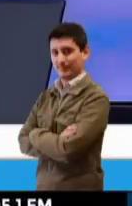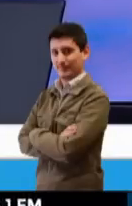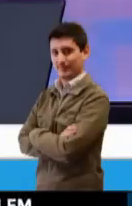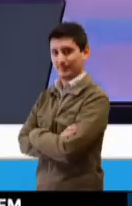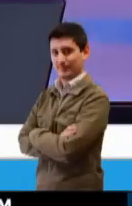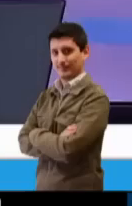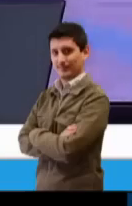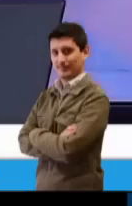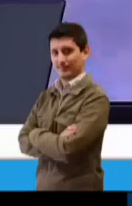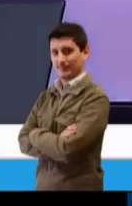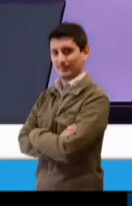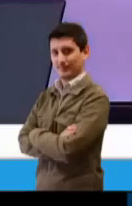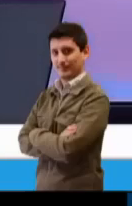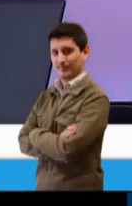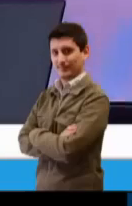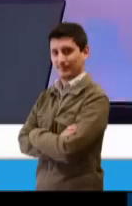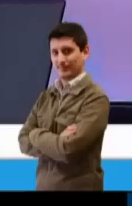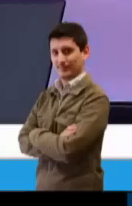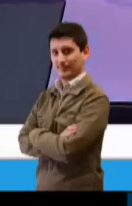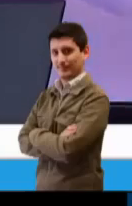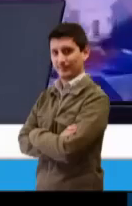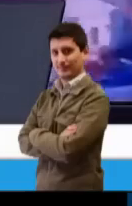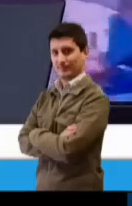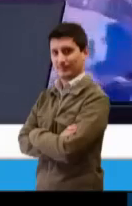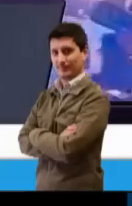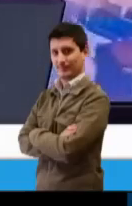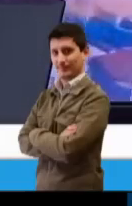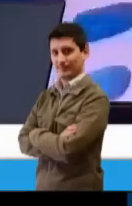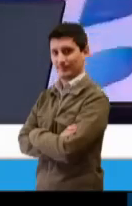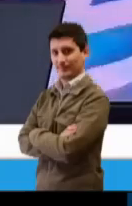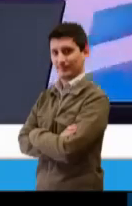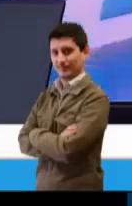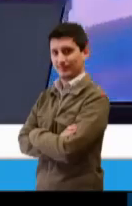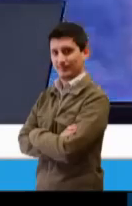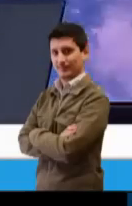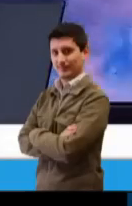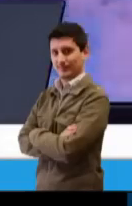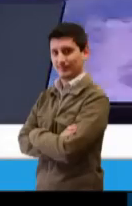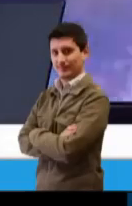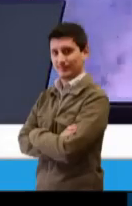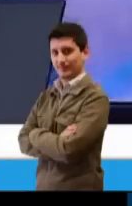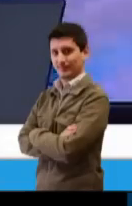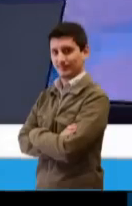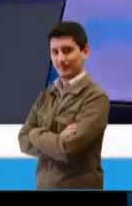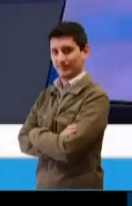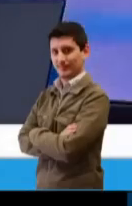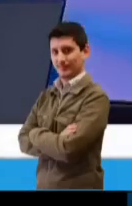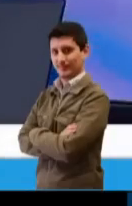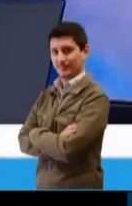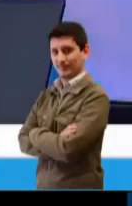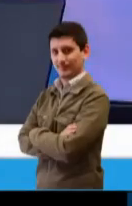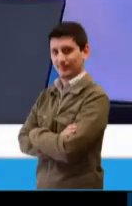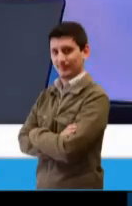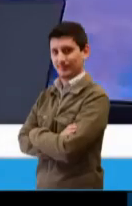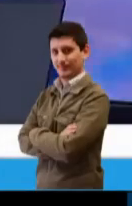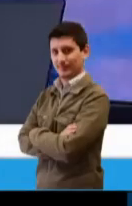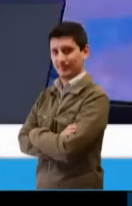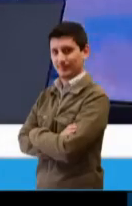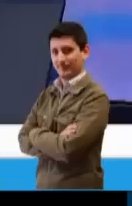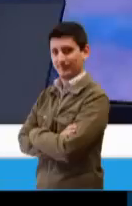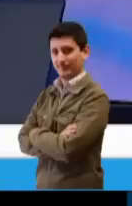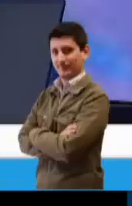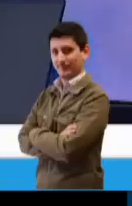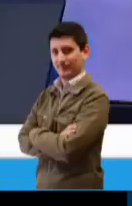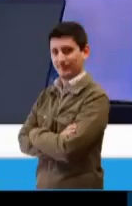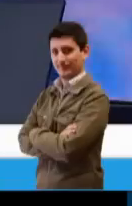donde supuestamente se le va a dar protección, que es violada en ese lugar, o sea, mejor se queda en la calle. Pues, ¿de qué estamos hablando de esa protección? Pero